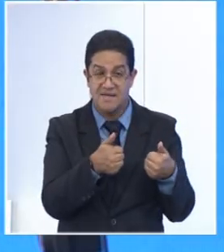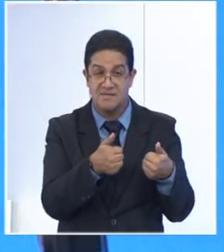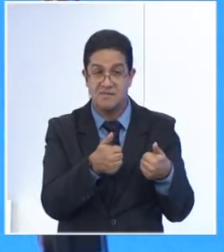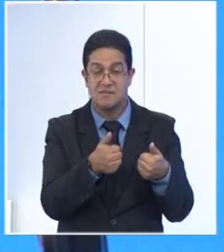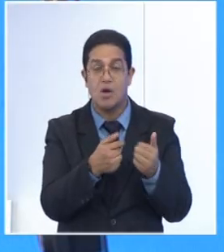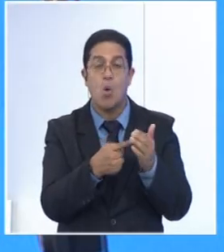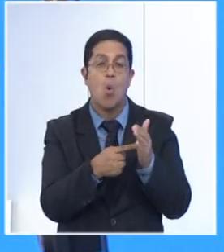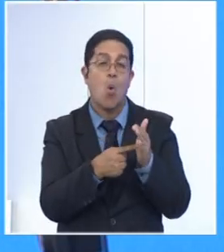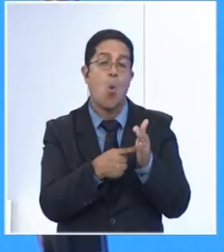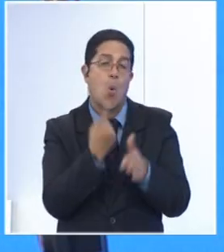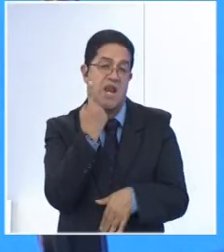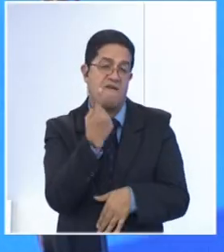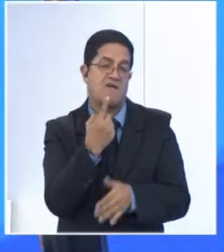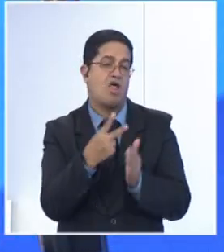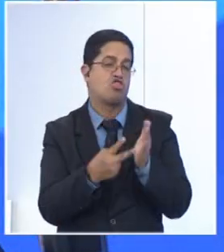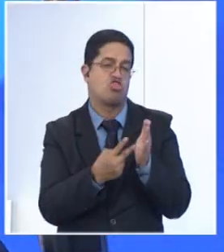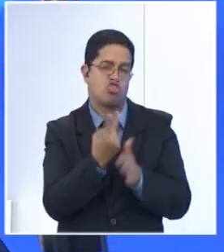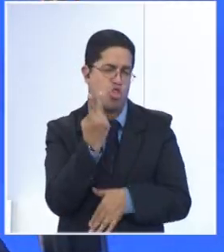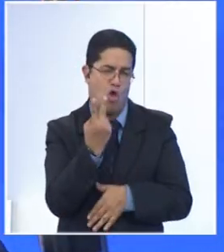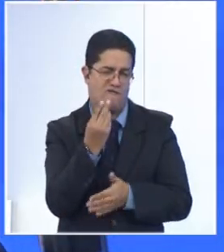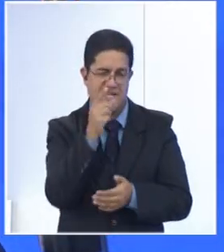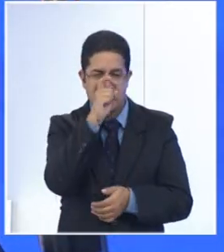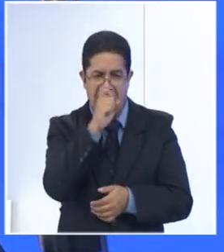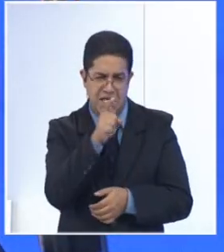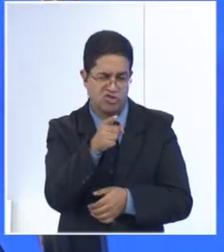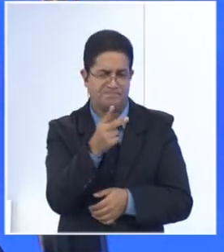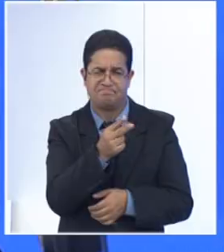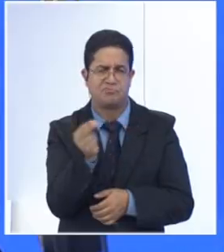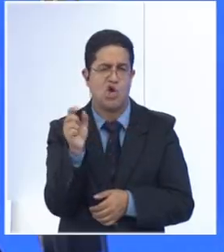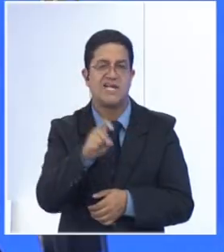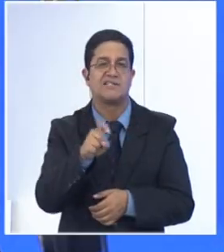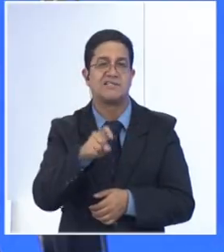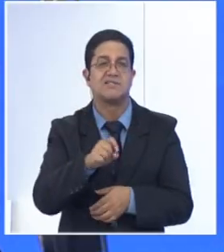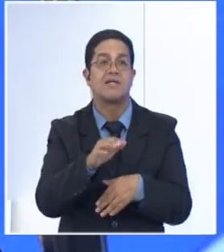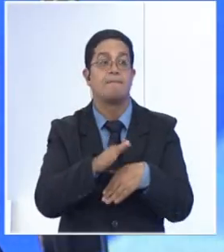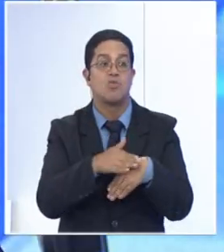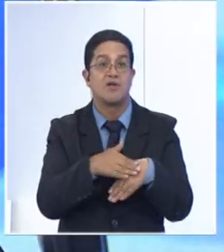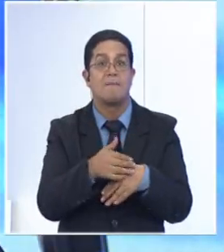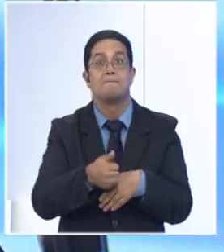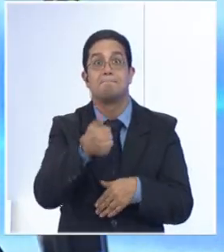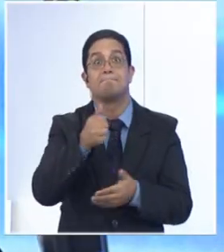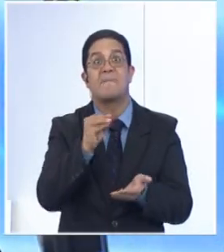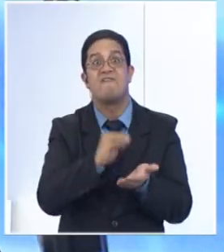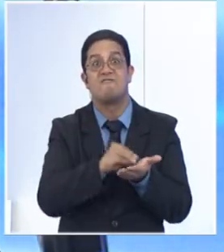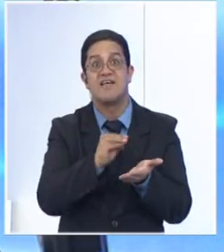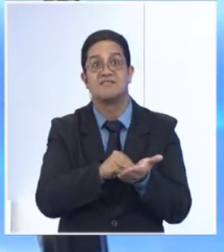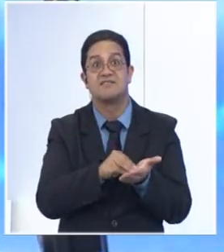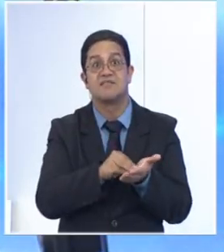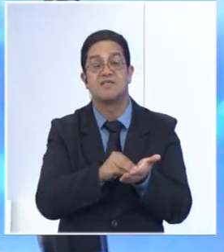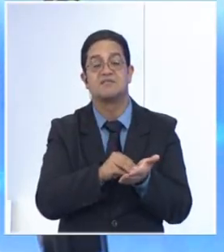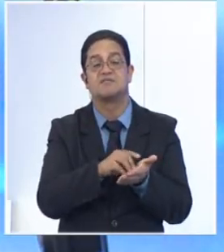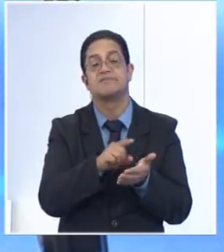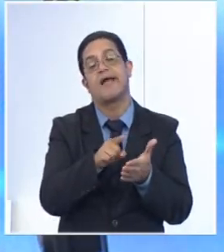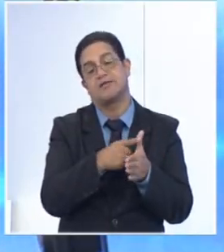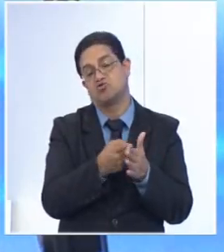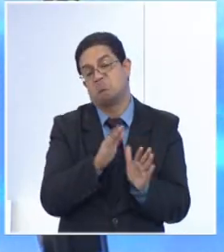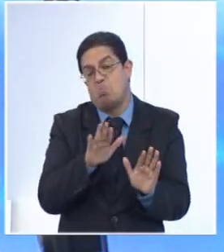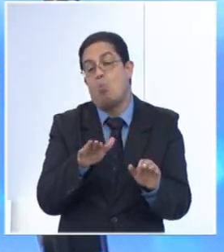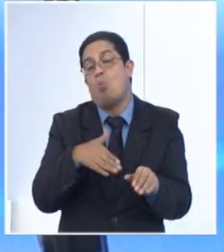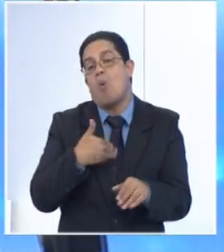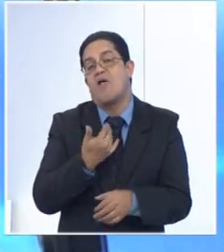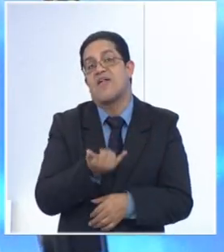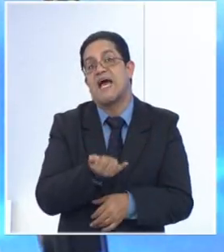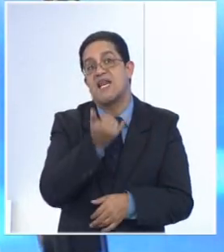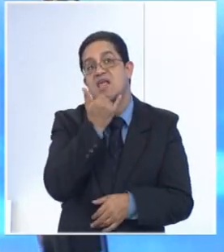año, 2 veces al año no sería necesario, porque si es con más frecuencia probablemente la indicación está incorrecta y el paciente debe tener alguna